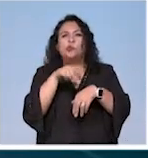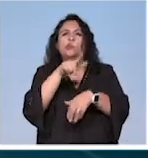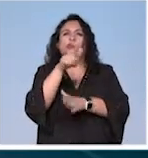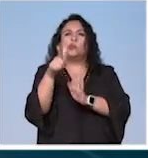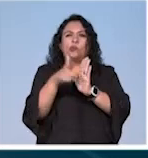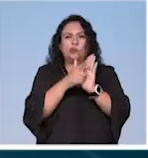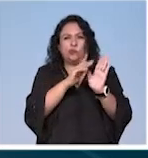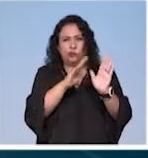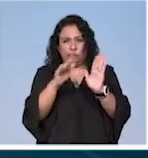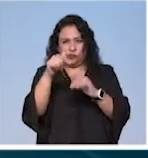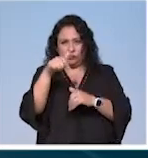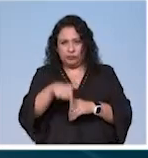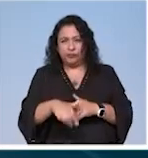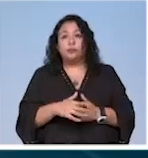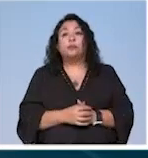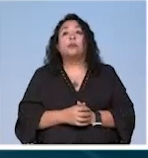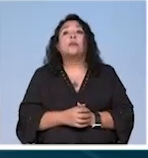leyes.